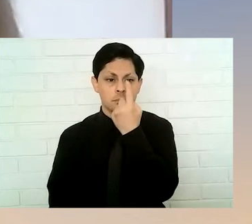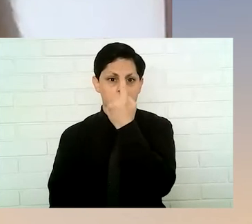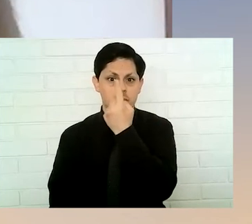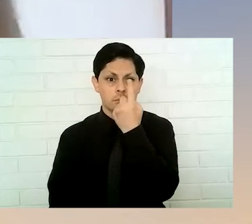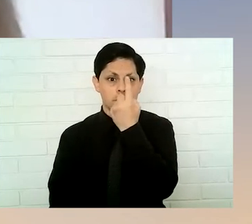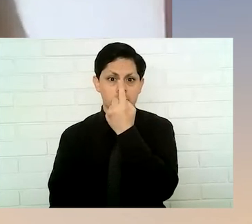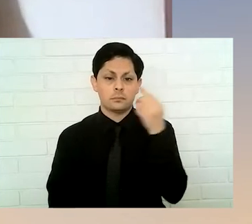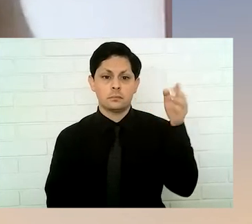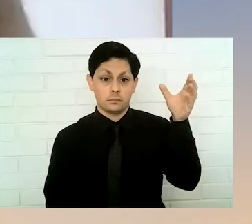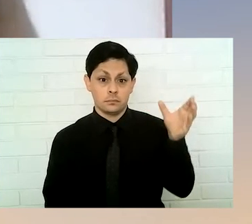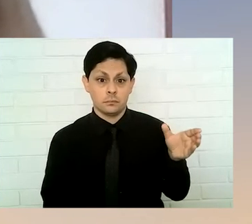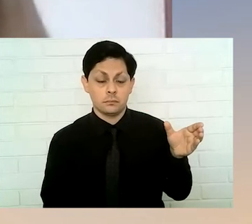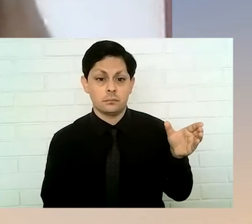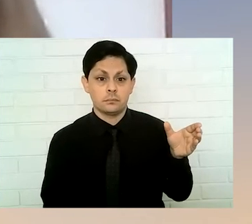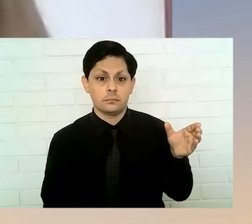partir